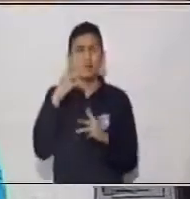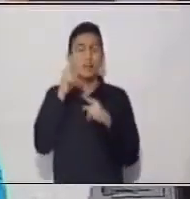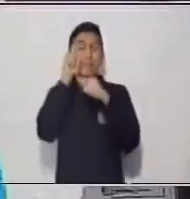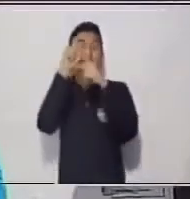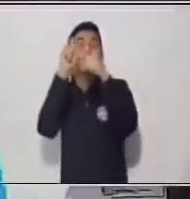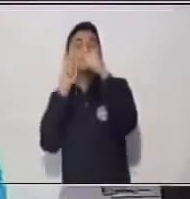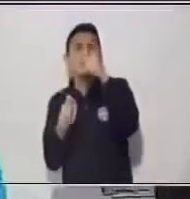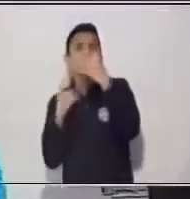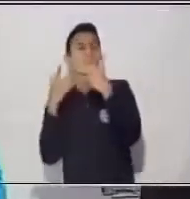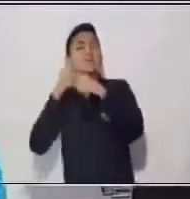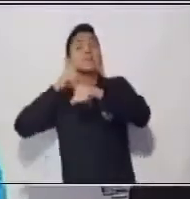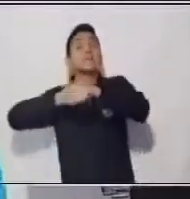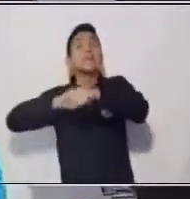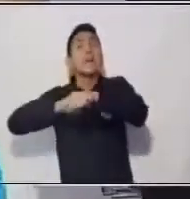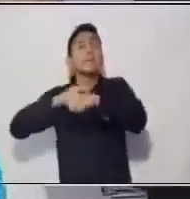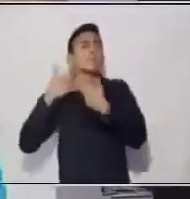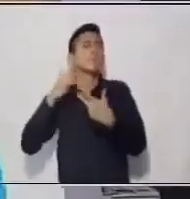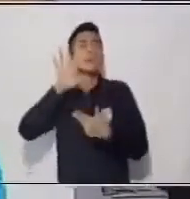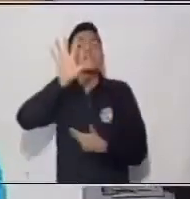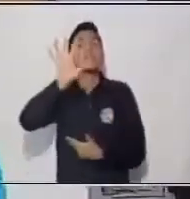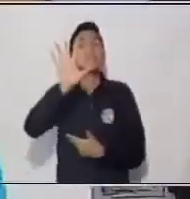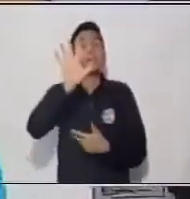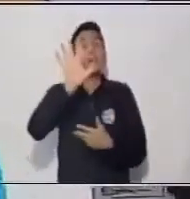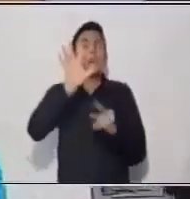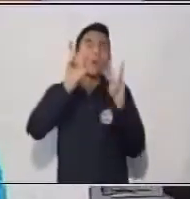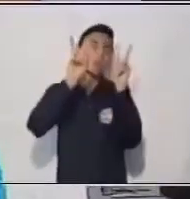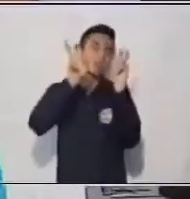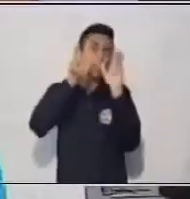dividido el tiempo que recorre,